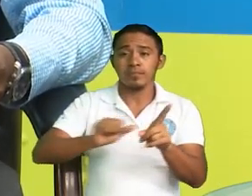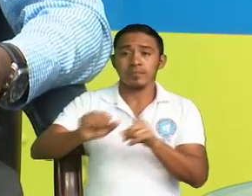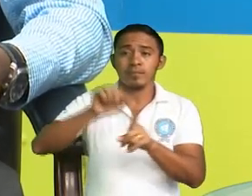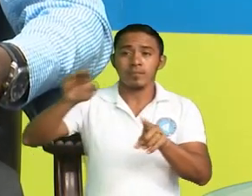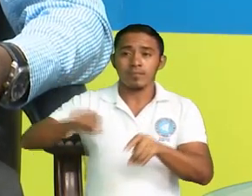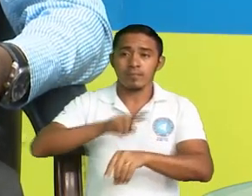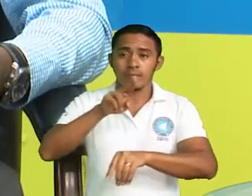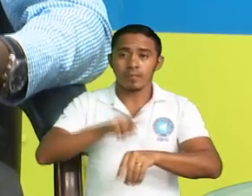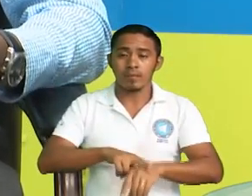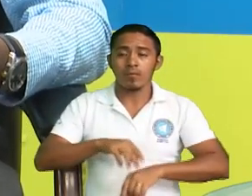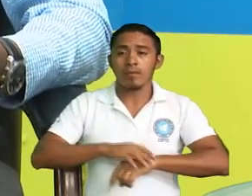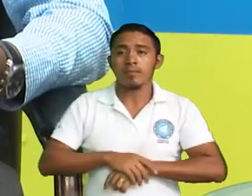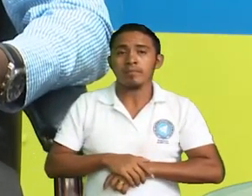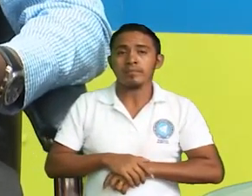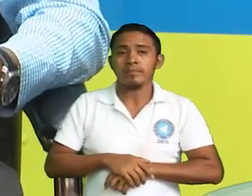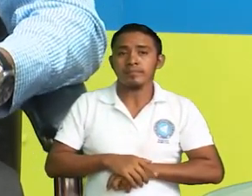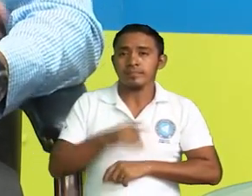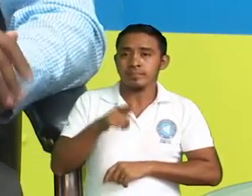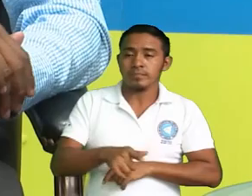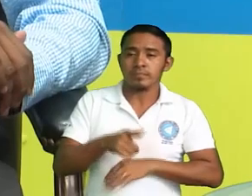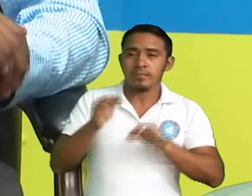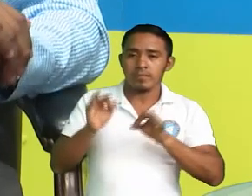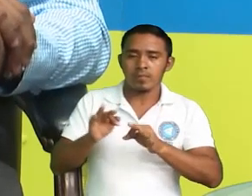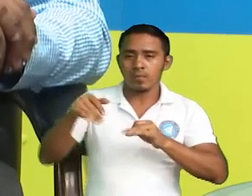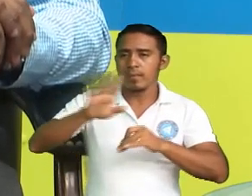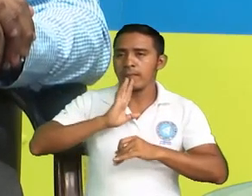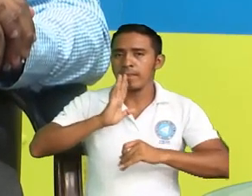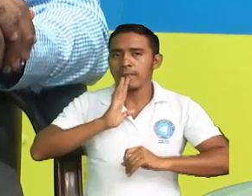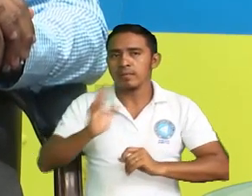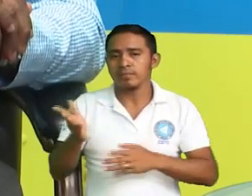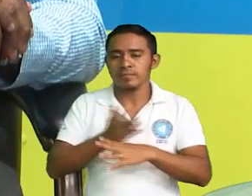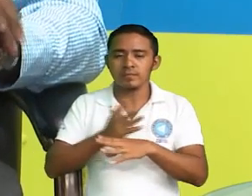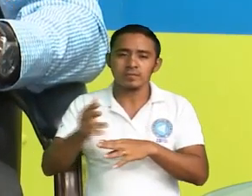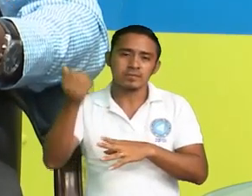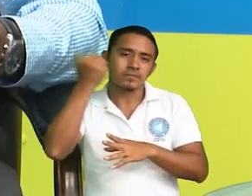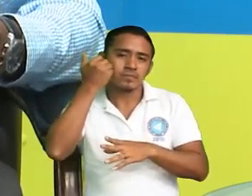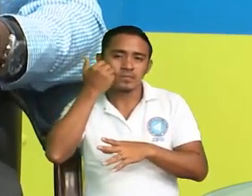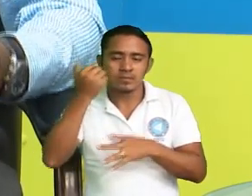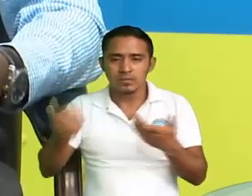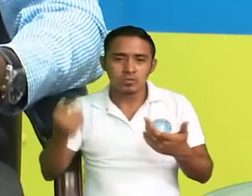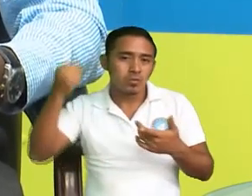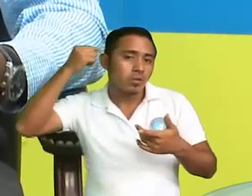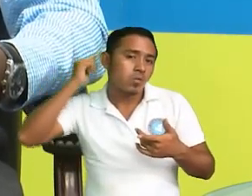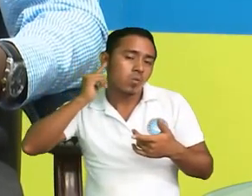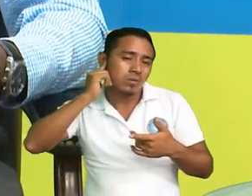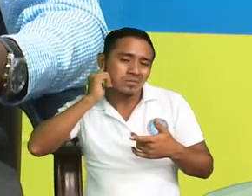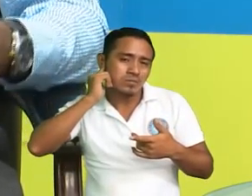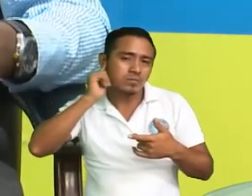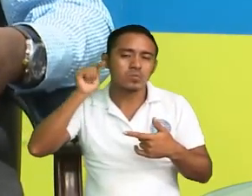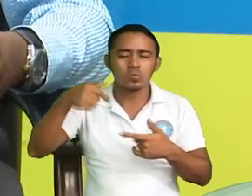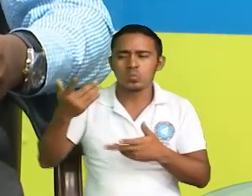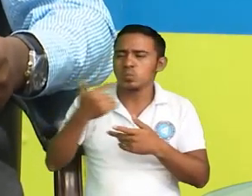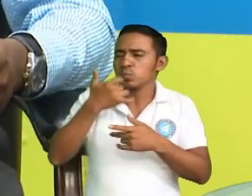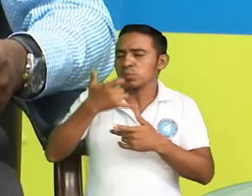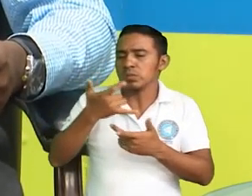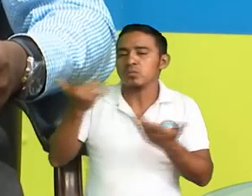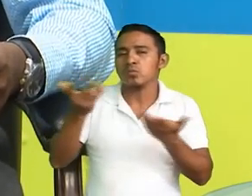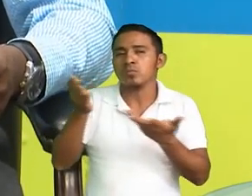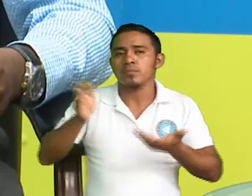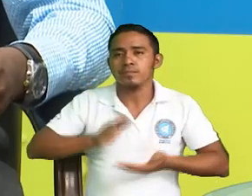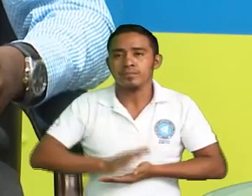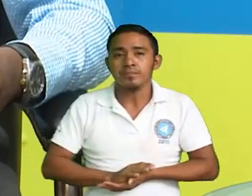el canal de la Asamblea Nacional. Estamos conversando hoy sobre las infecciones en el oído, sus causas y su